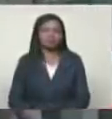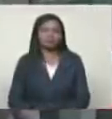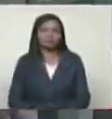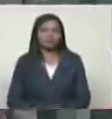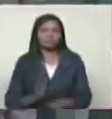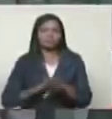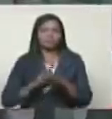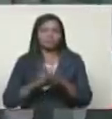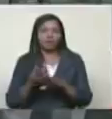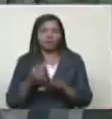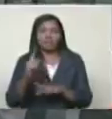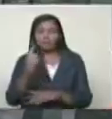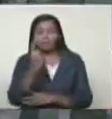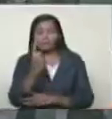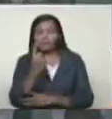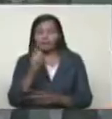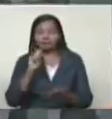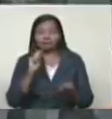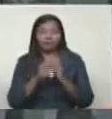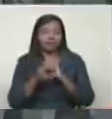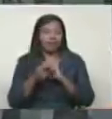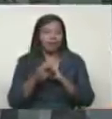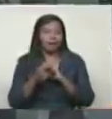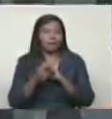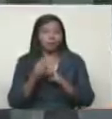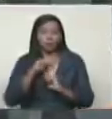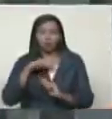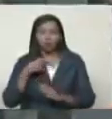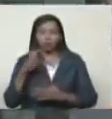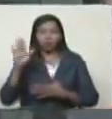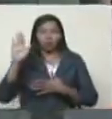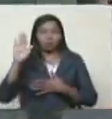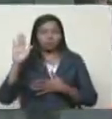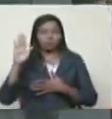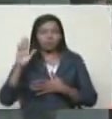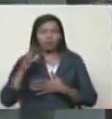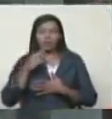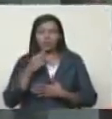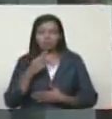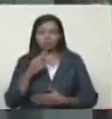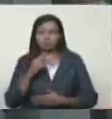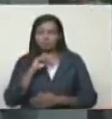porque estas primeras de cambio nos hemos comprometido a no decir más.